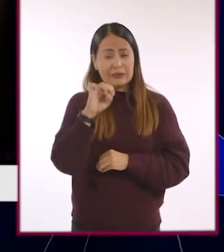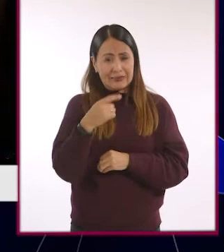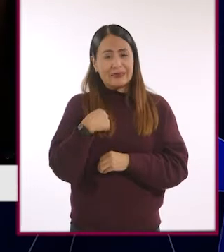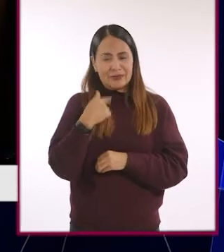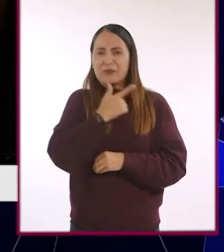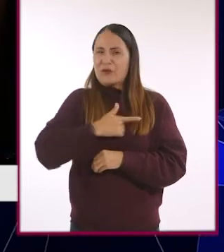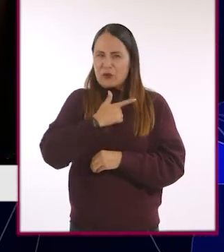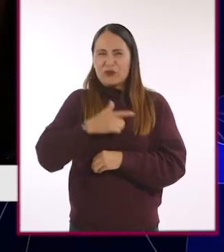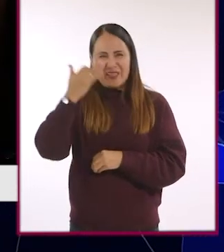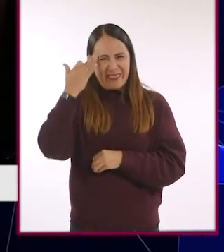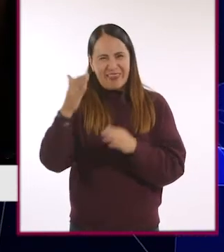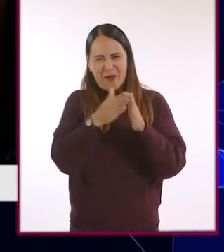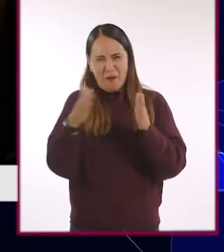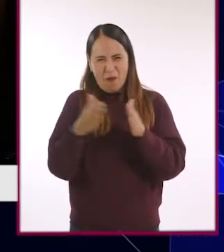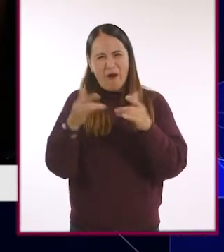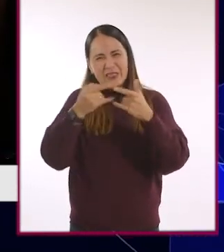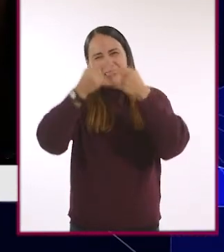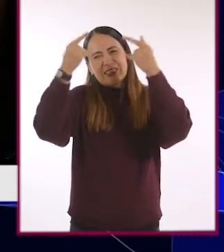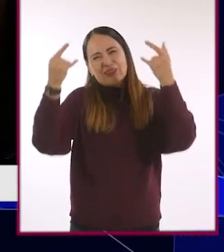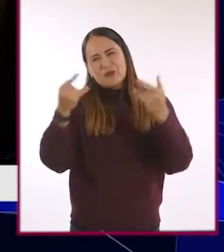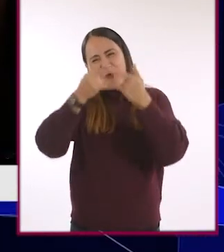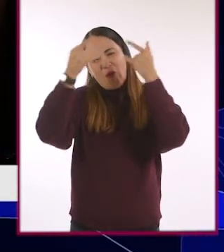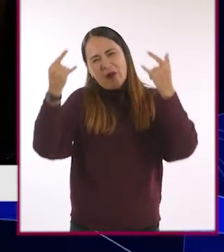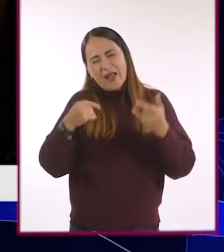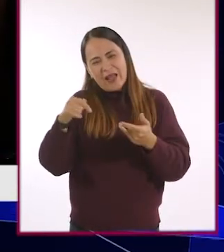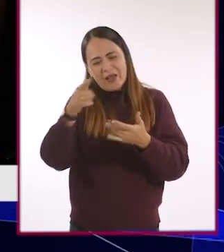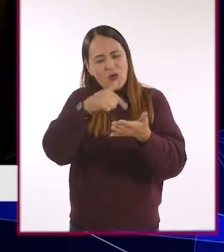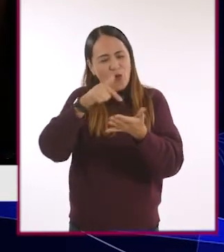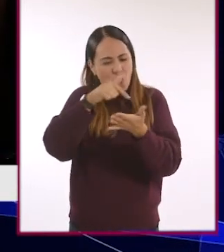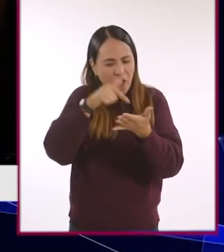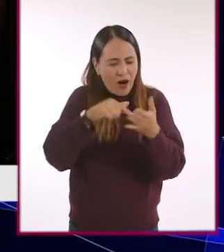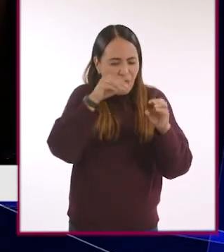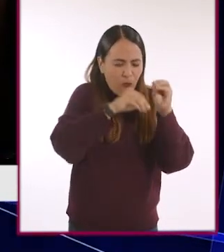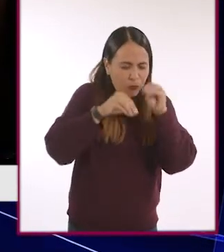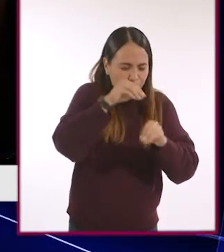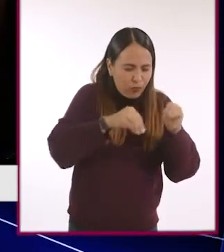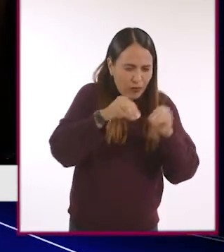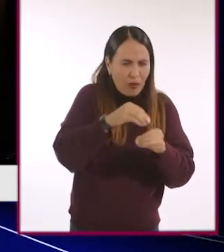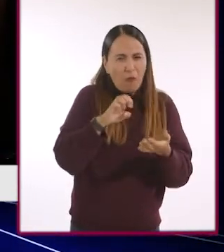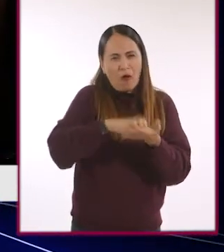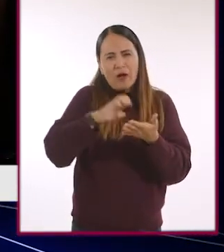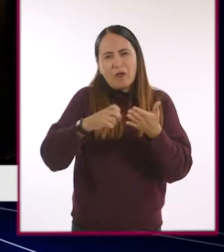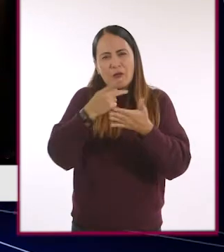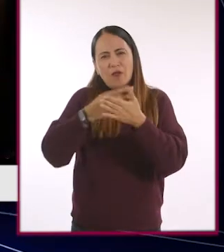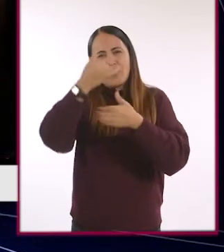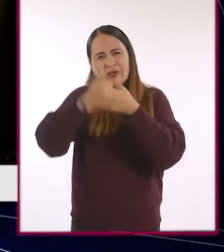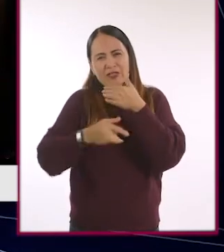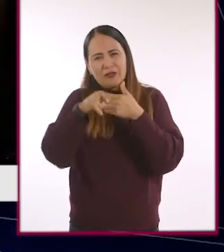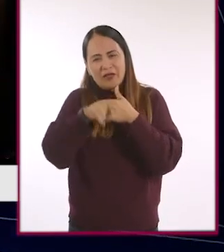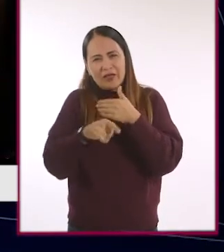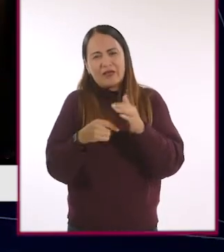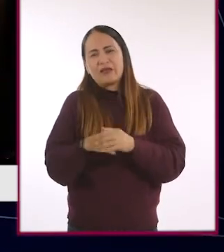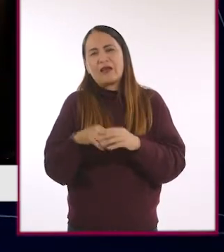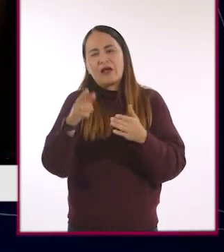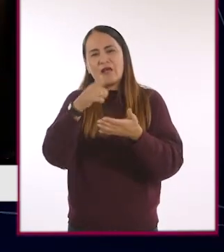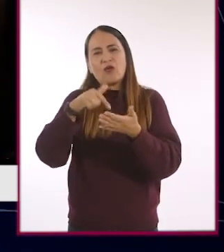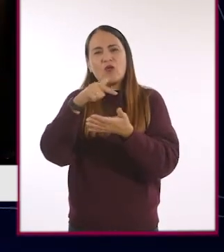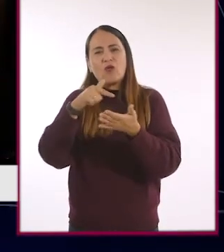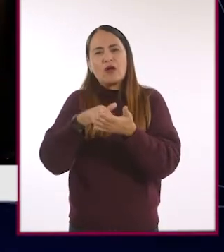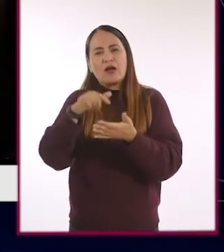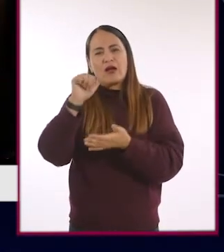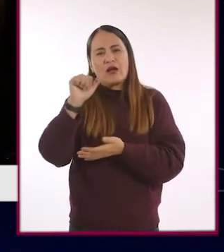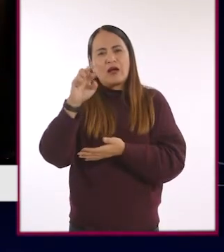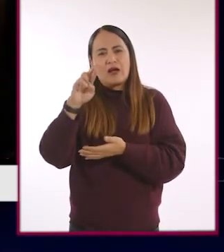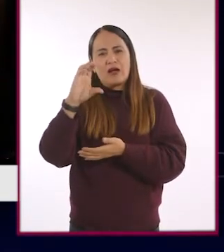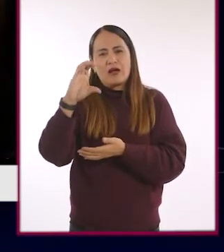en donde, pues justo, ¿no? Recreamos lugares. Por ejemplo, en un proyecto recreamos un lugar que se llama Angkor Wat, que